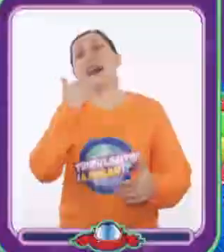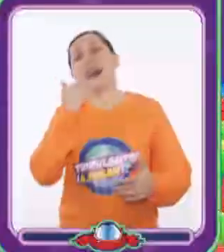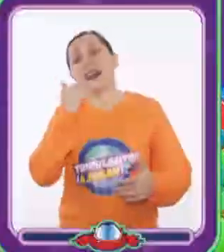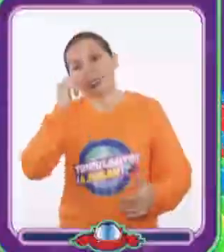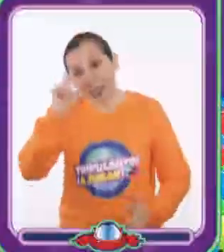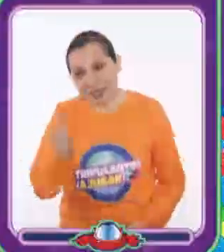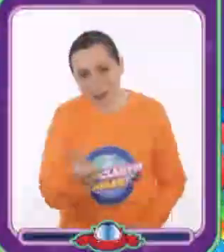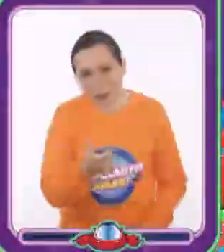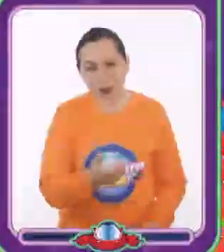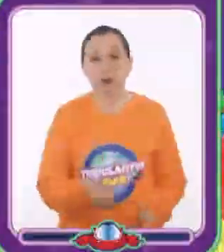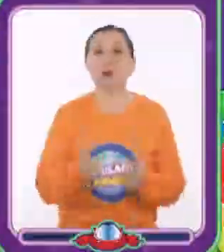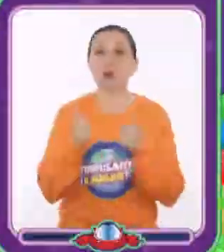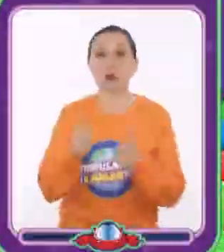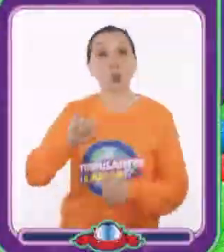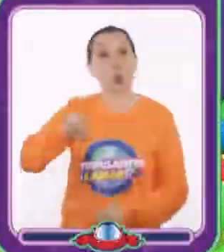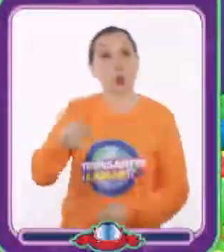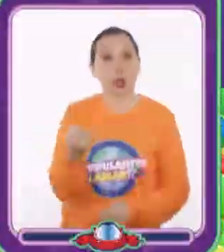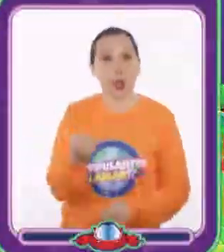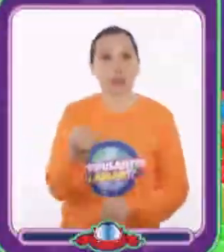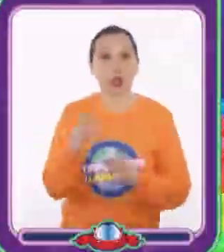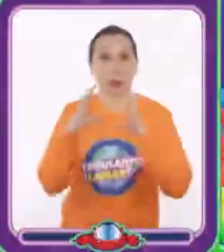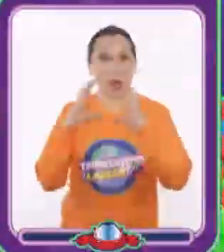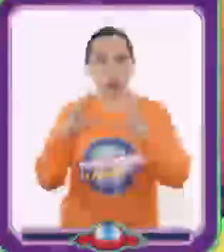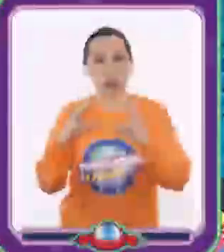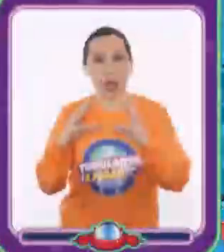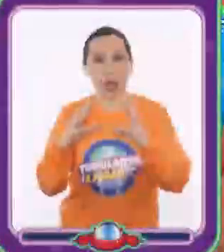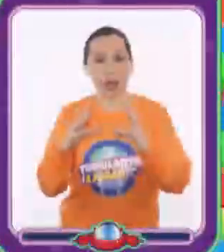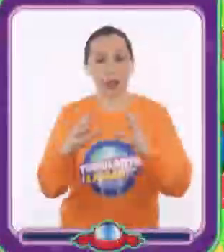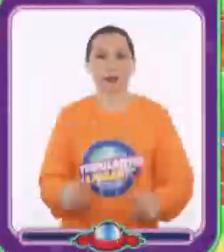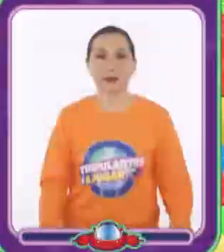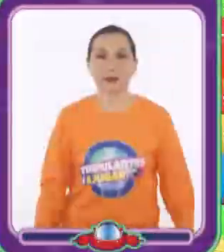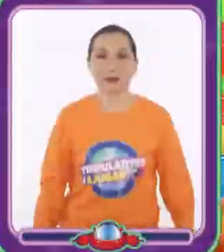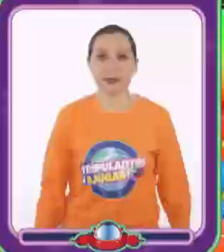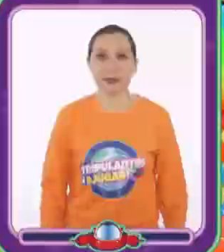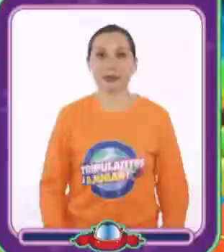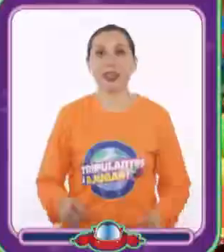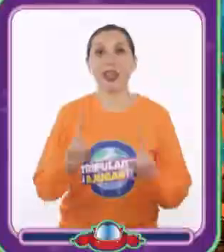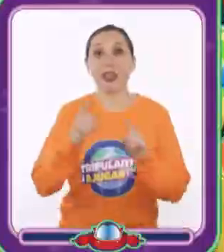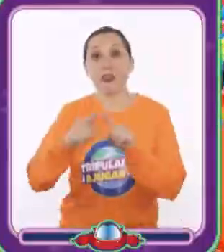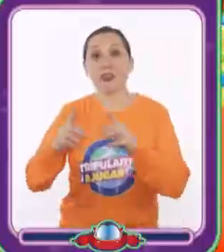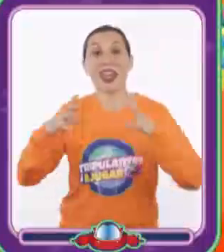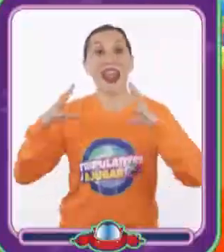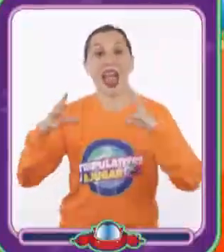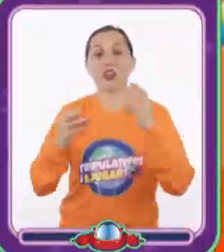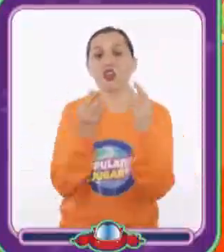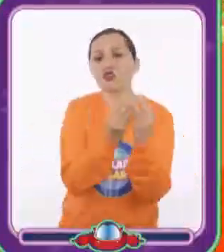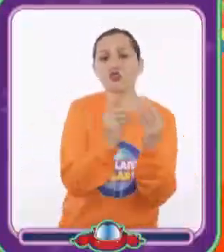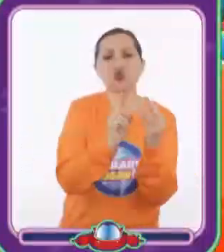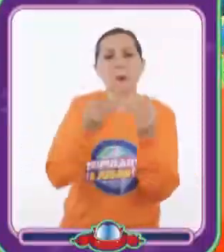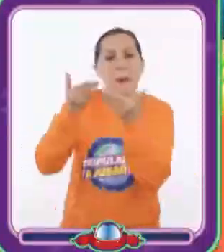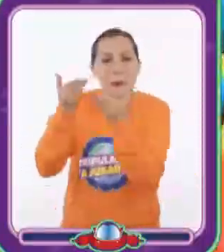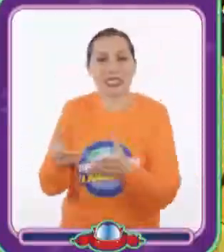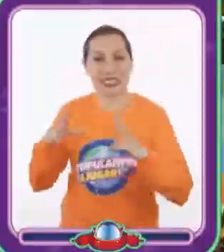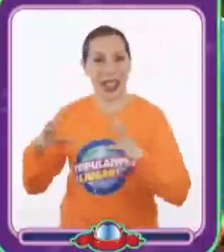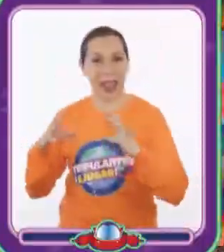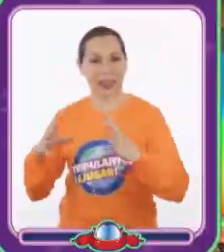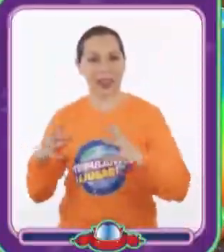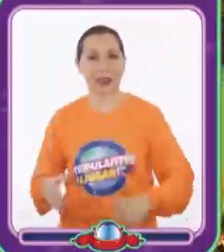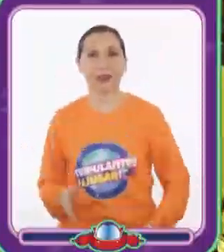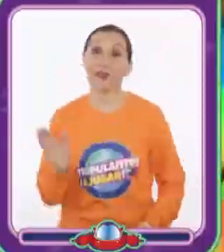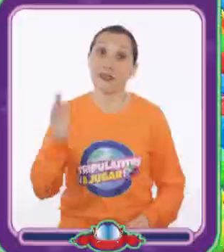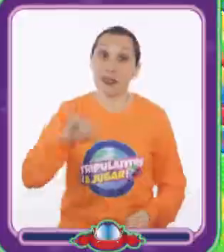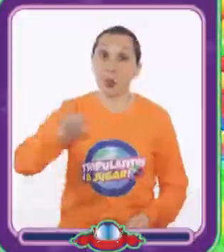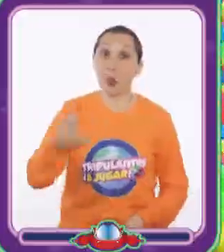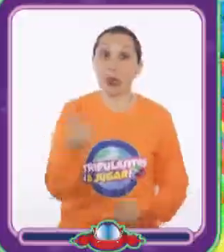¡Eso! ¡Casi, Gaspar! ¡Muy bien, Juliana! ¡Ahí trae la de Juliana! Tienen que ser las otras grandes, Bruno, que son más pesadas. Vamos,